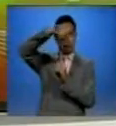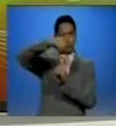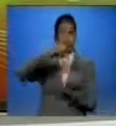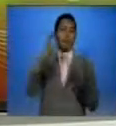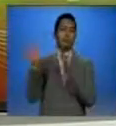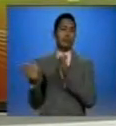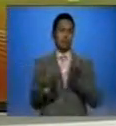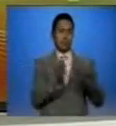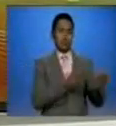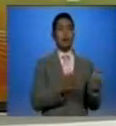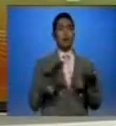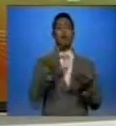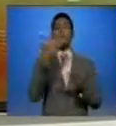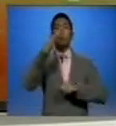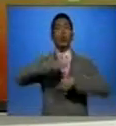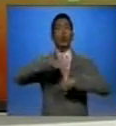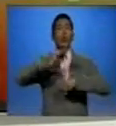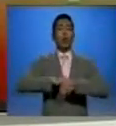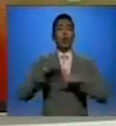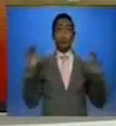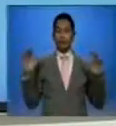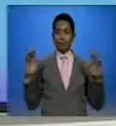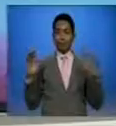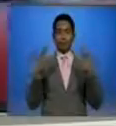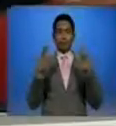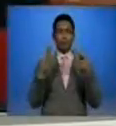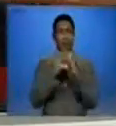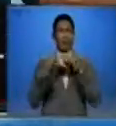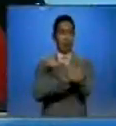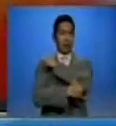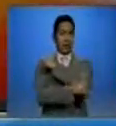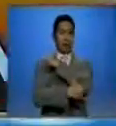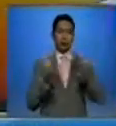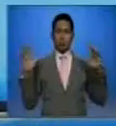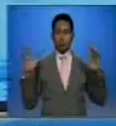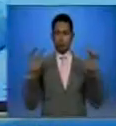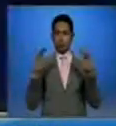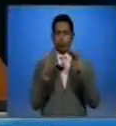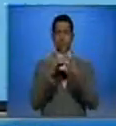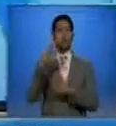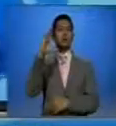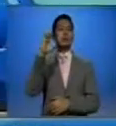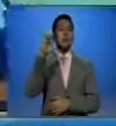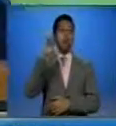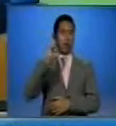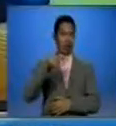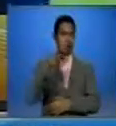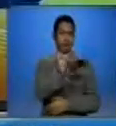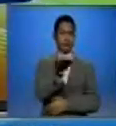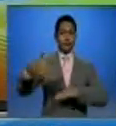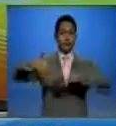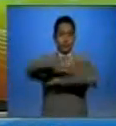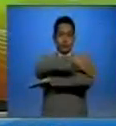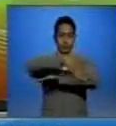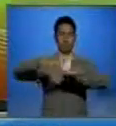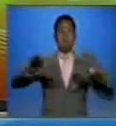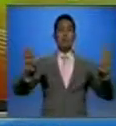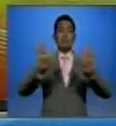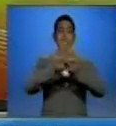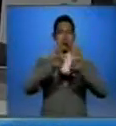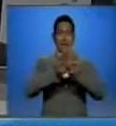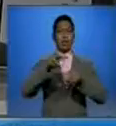de la cumbre de la CELAC. El operativo contempla el cierre de un tramo de la vía Manuel Córdoba Galarza este martes y